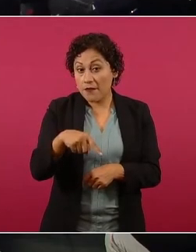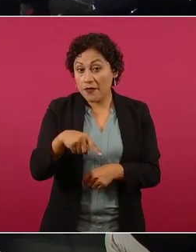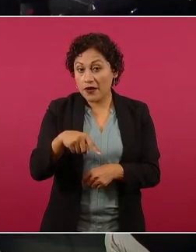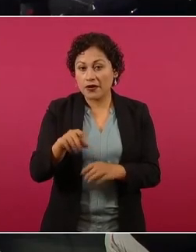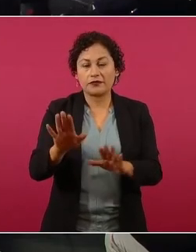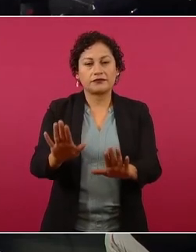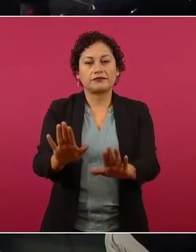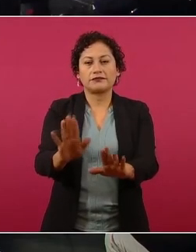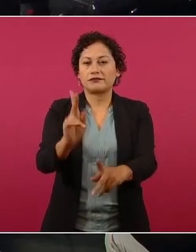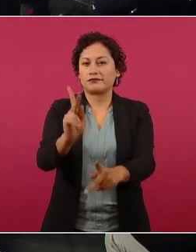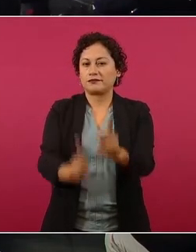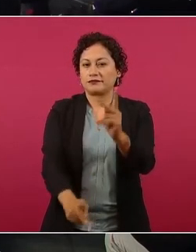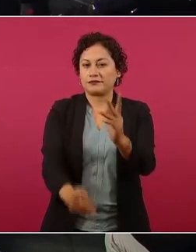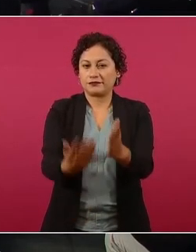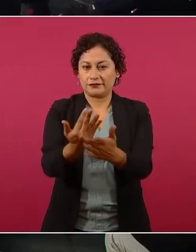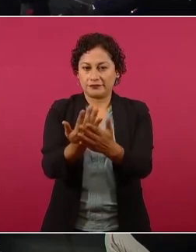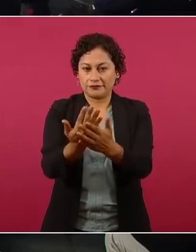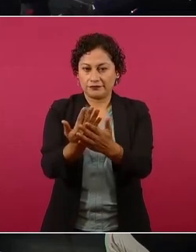Párate, ¿qué haces?